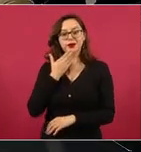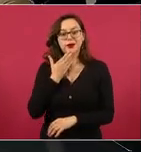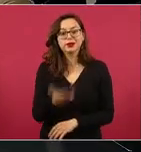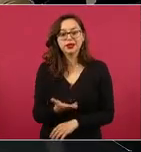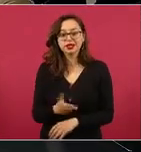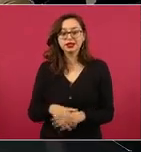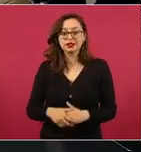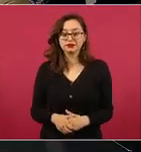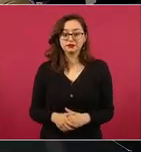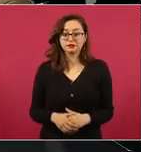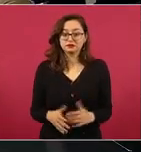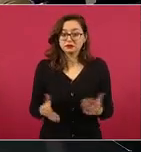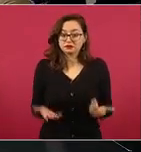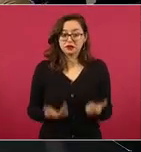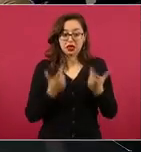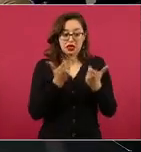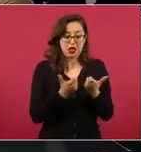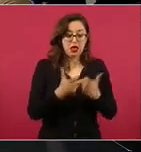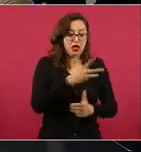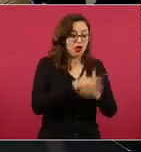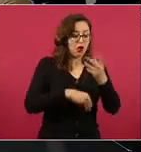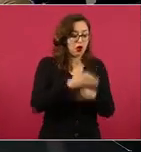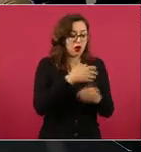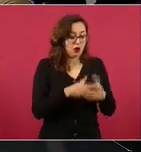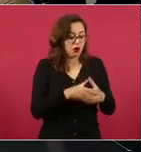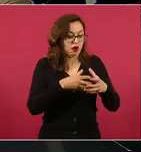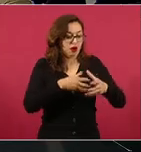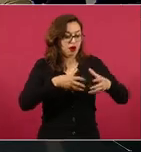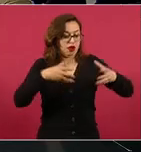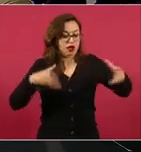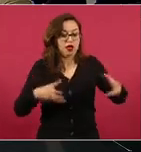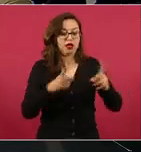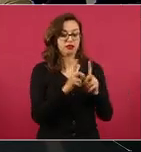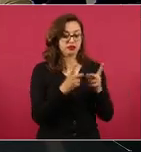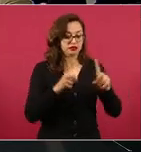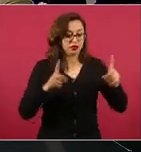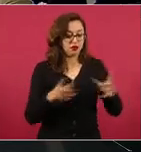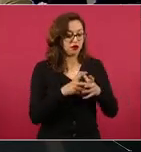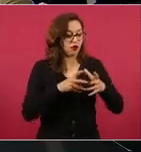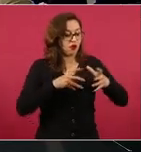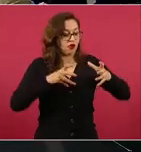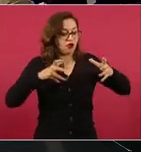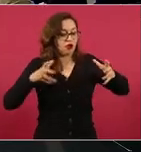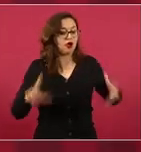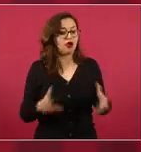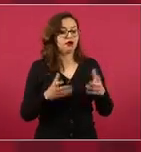se trata de que haya desarrollo, haya bienestar y haya paz,